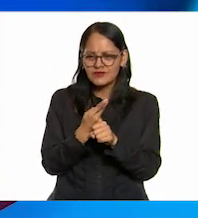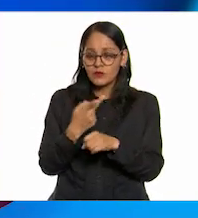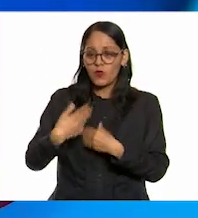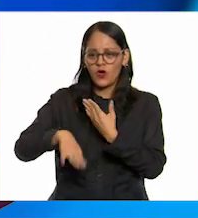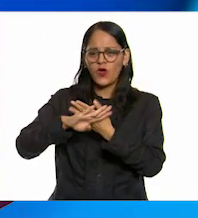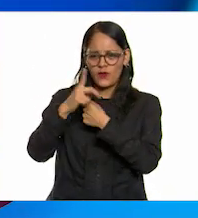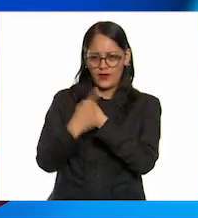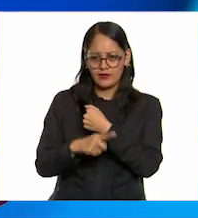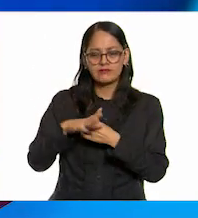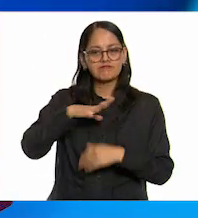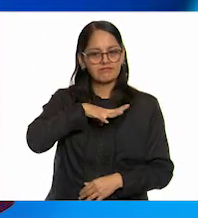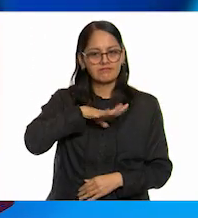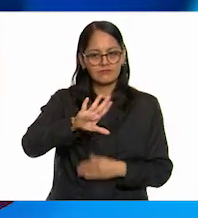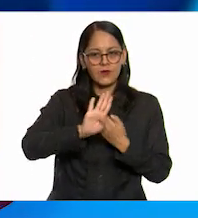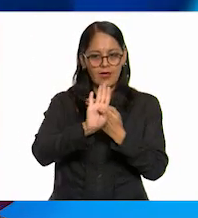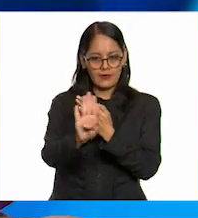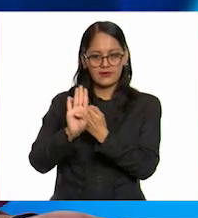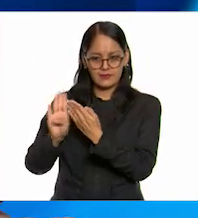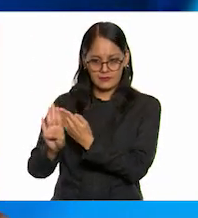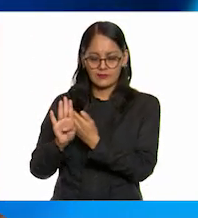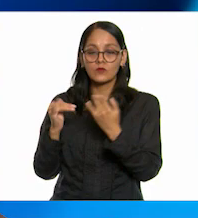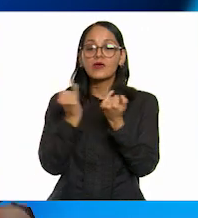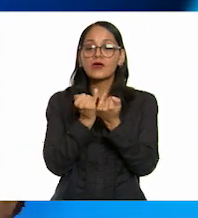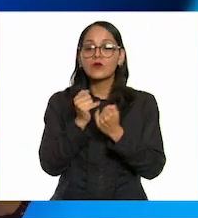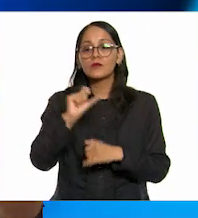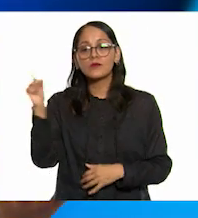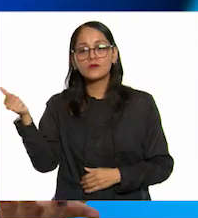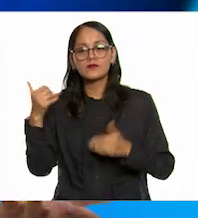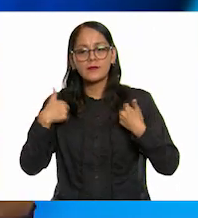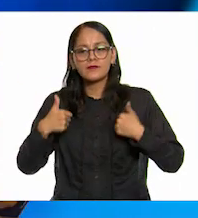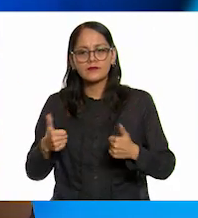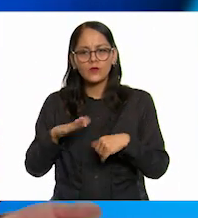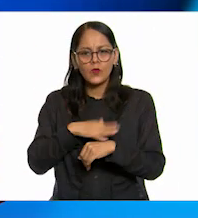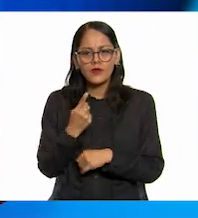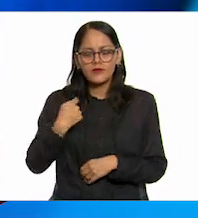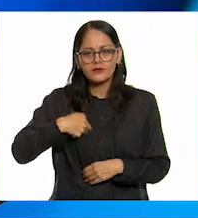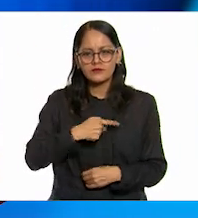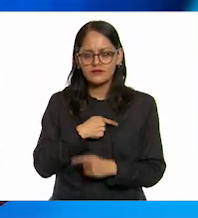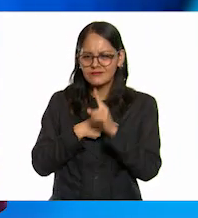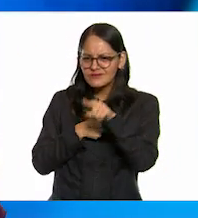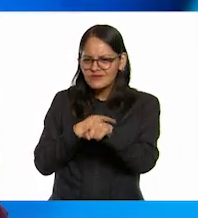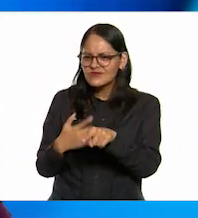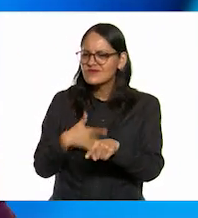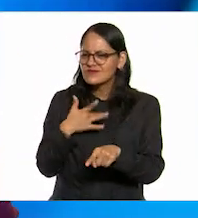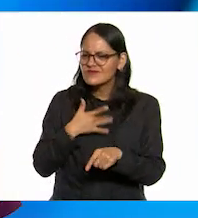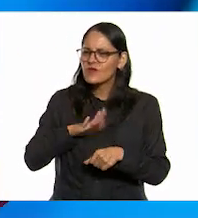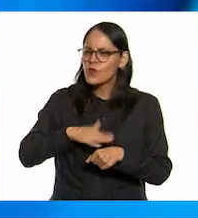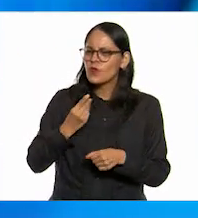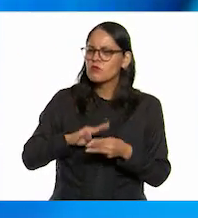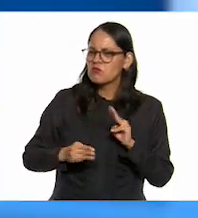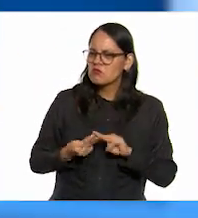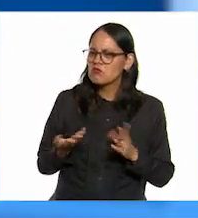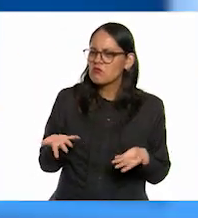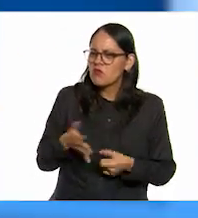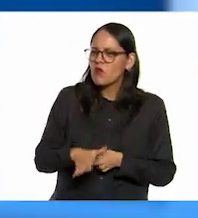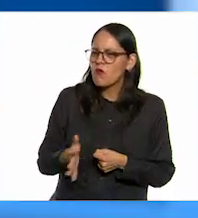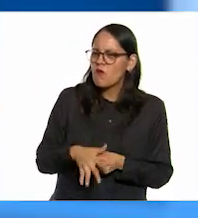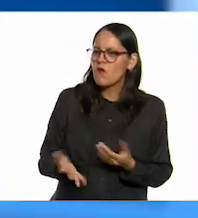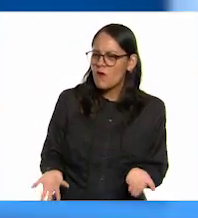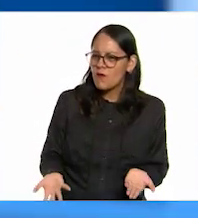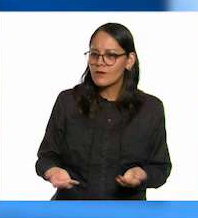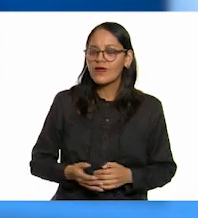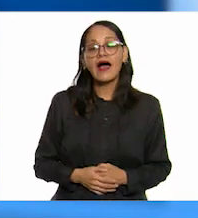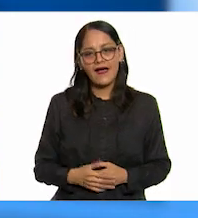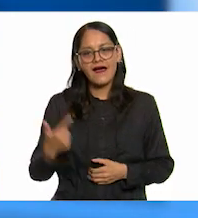dañinas. Otra es tratar de entender por qué nos sentimos de esa forma ante una situación. Acabo